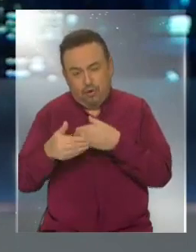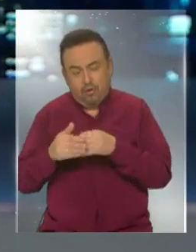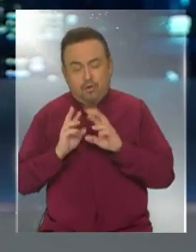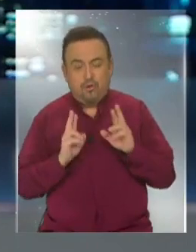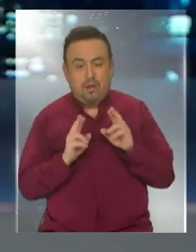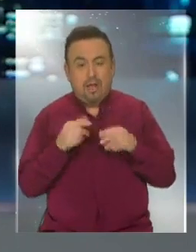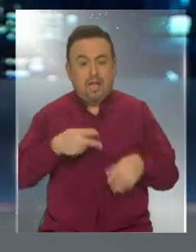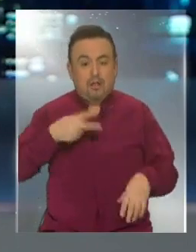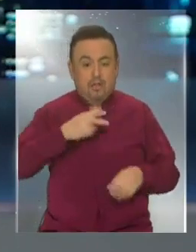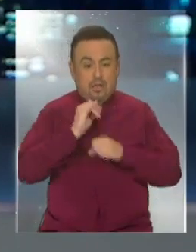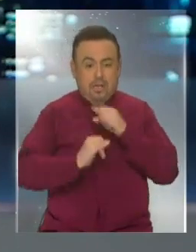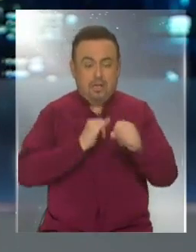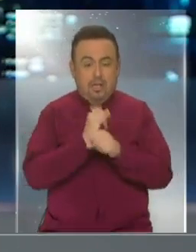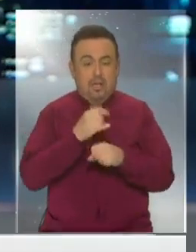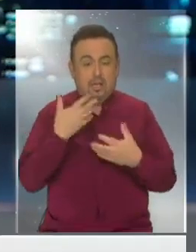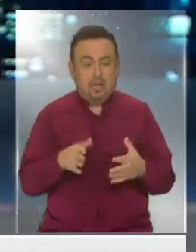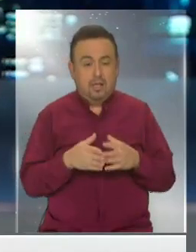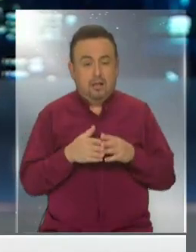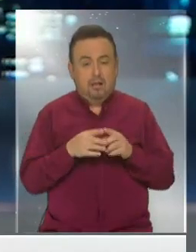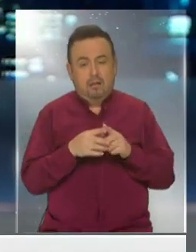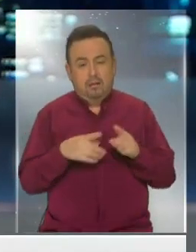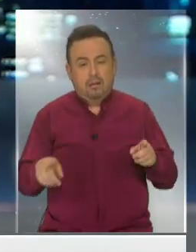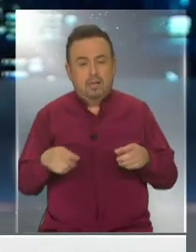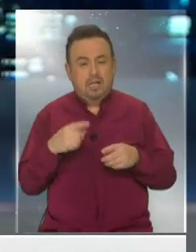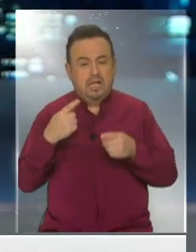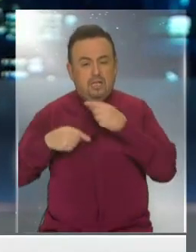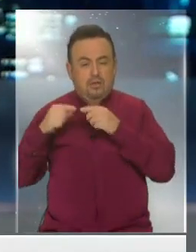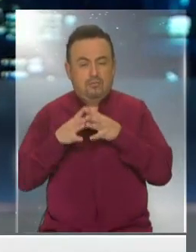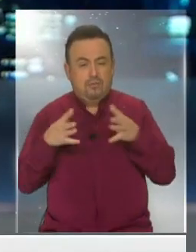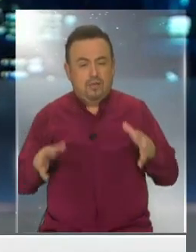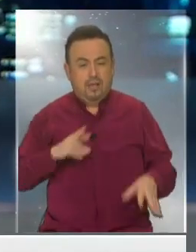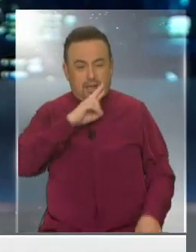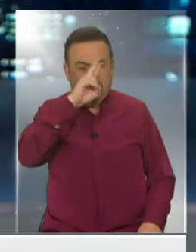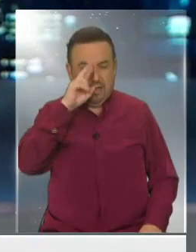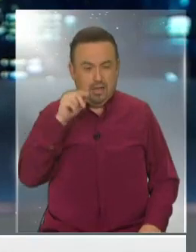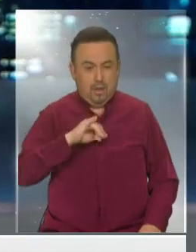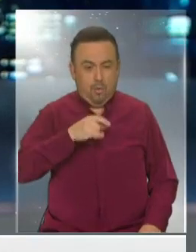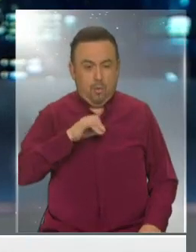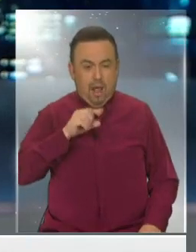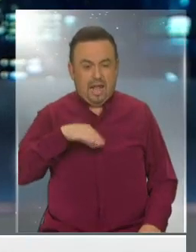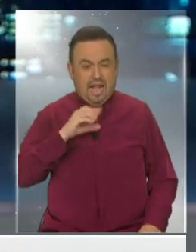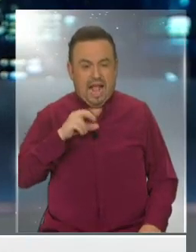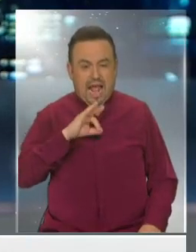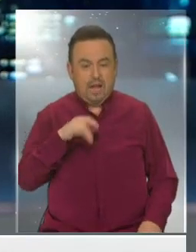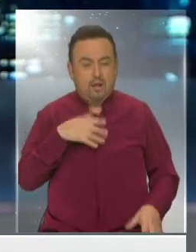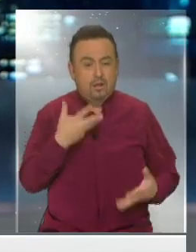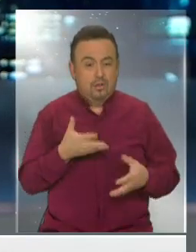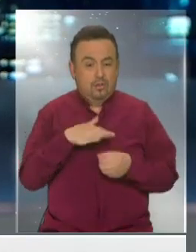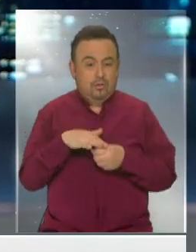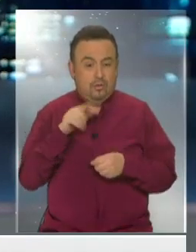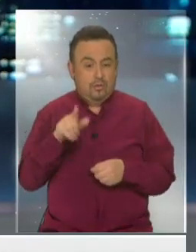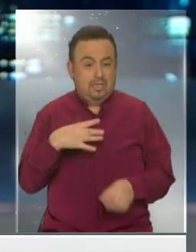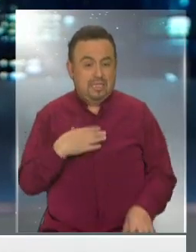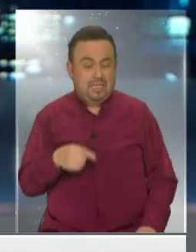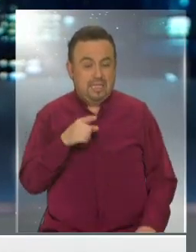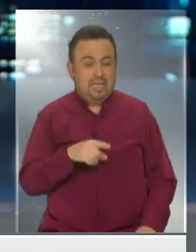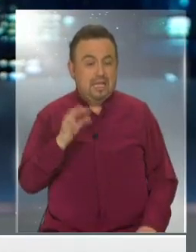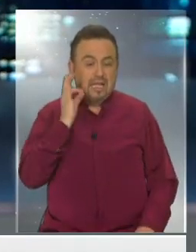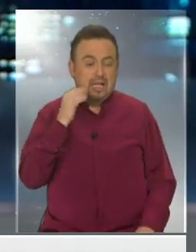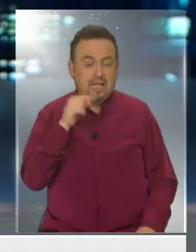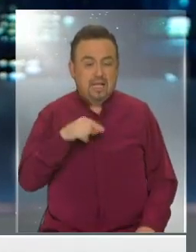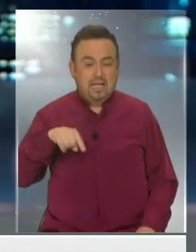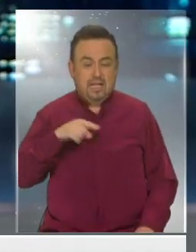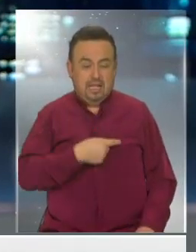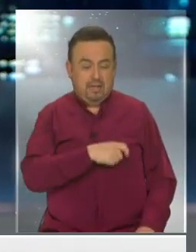Vamos con noticias internacionales. El largo y nutrido historial de escándalos del rey emérito Juan Carlos I complica el panorama para su hijo y su nieta. La